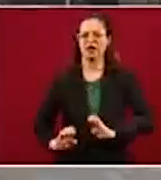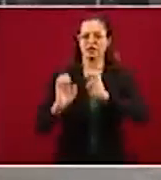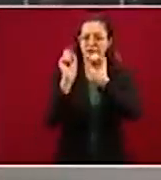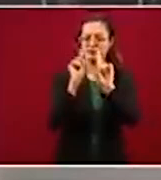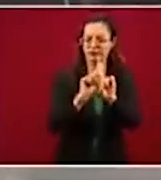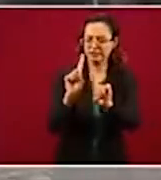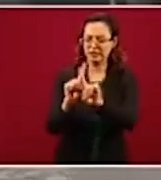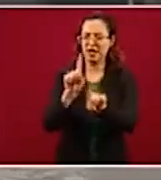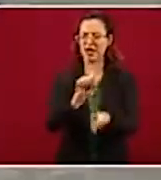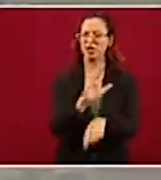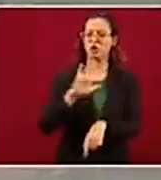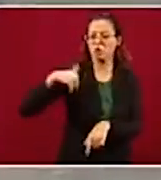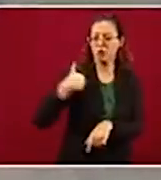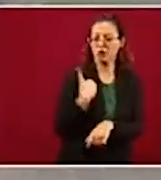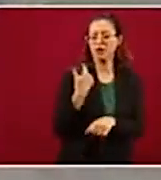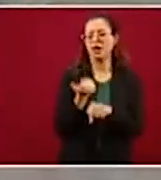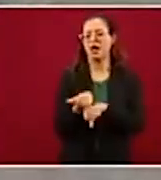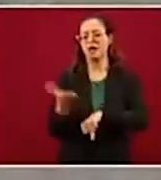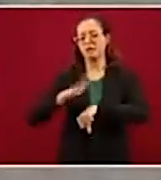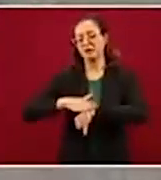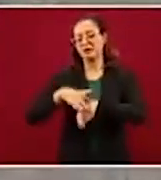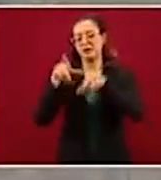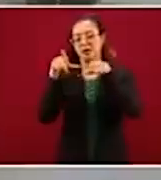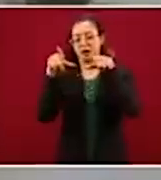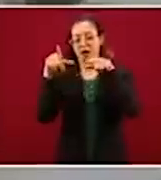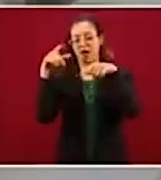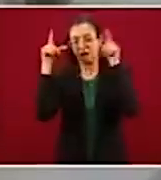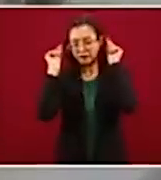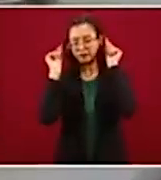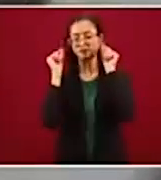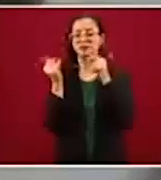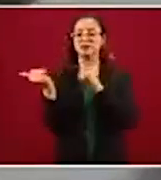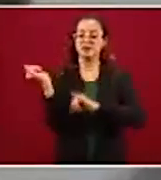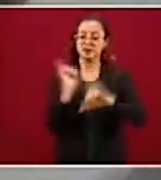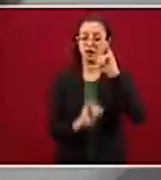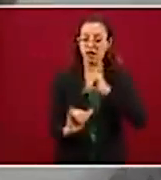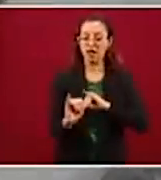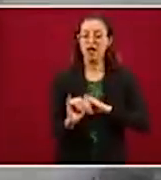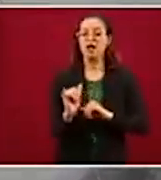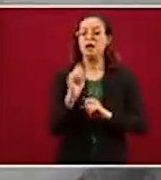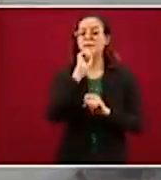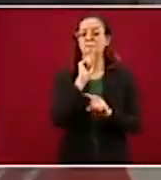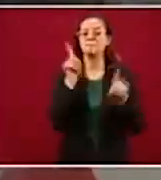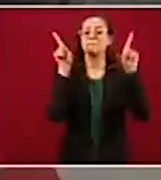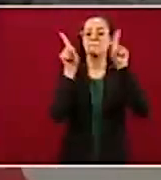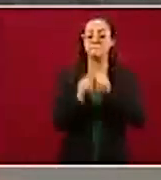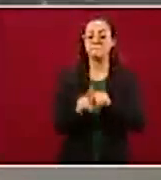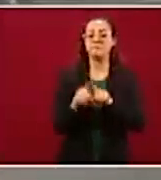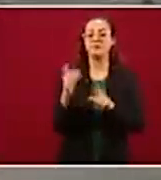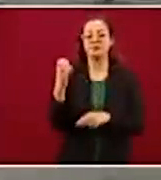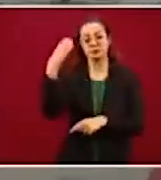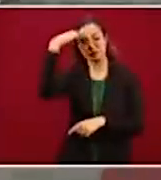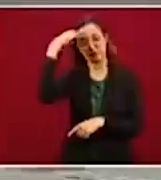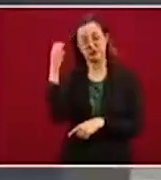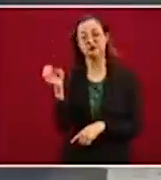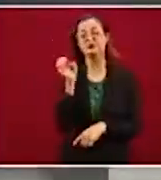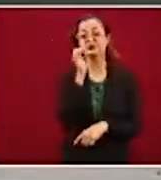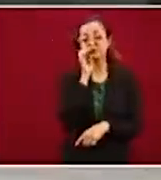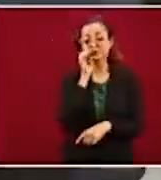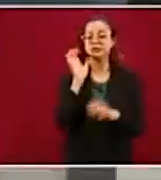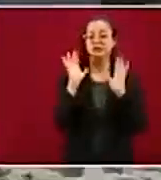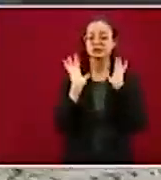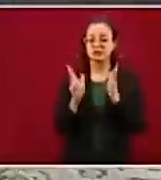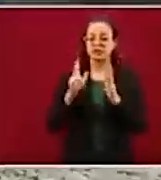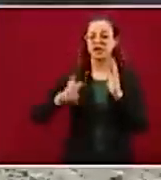destacamento, administrativo, enfermería y laboratorios. En el estacionamiento y terminal intermodal de transporte terrestre, se trabajó en la